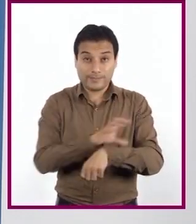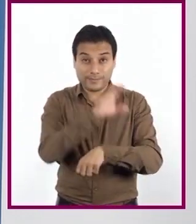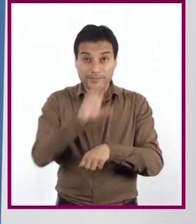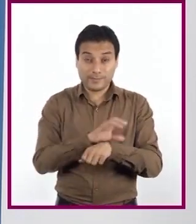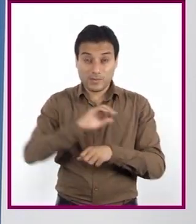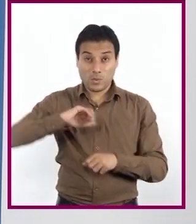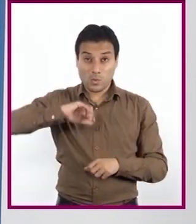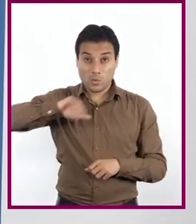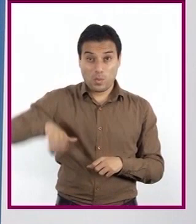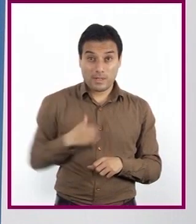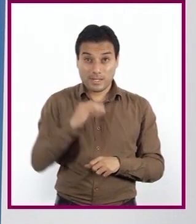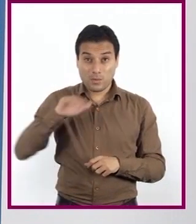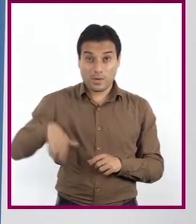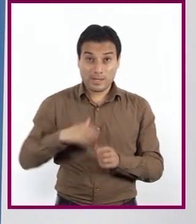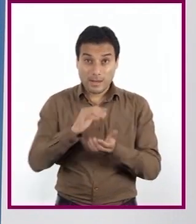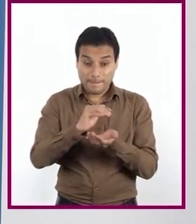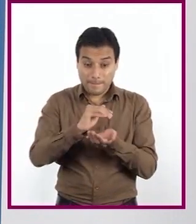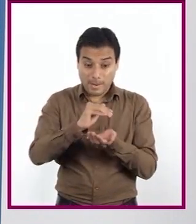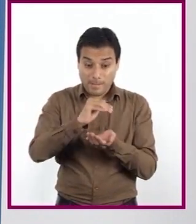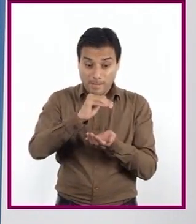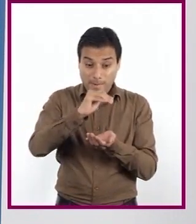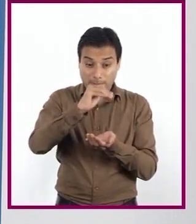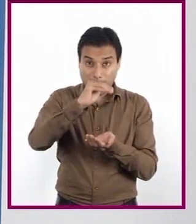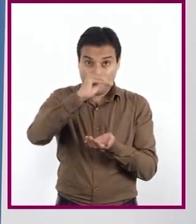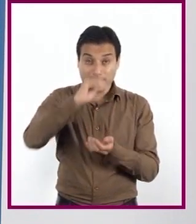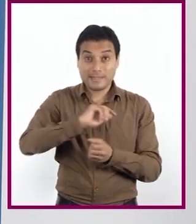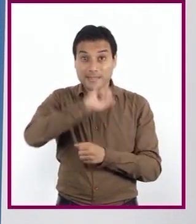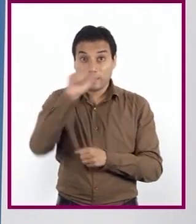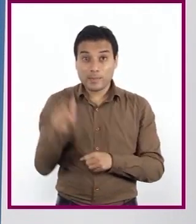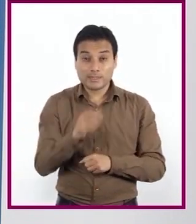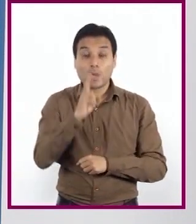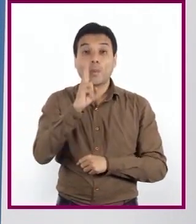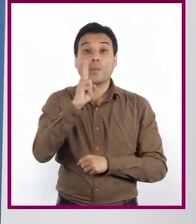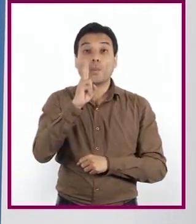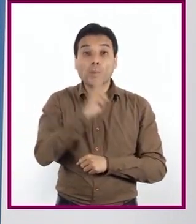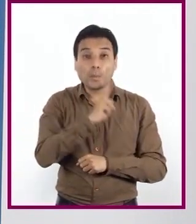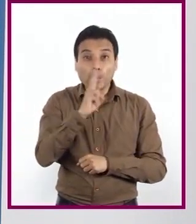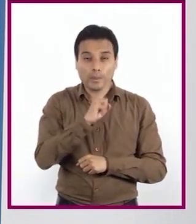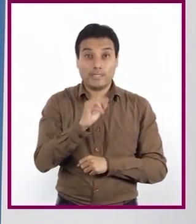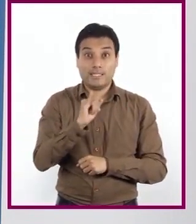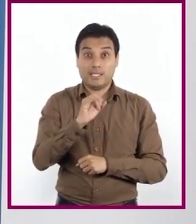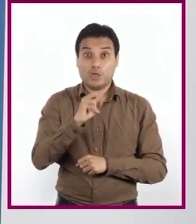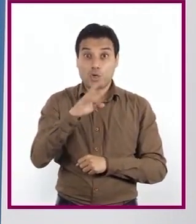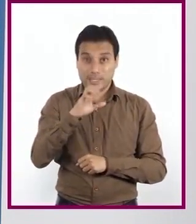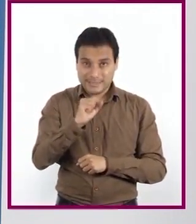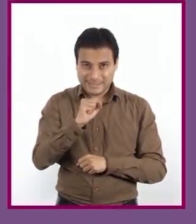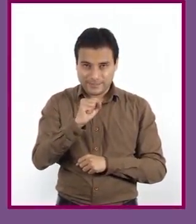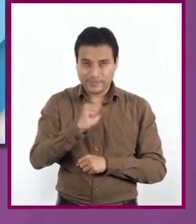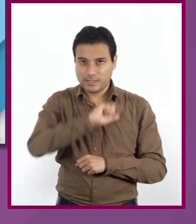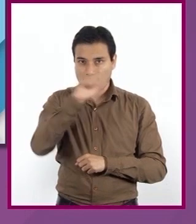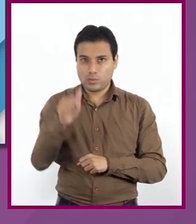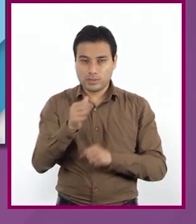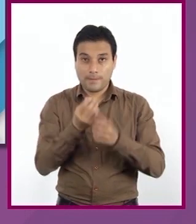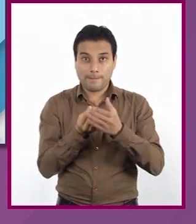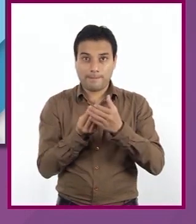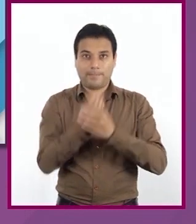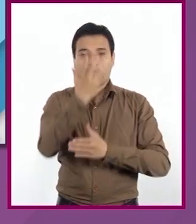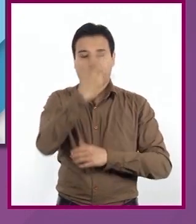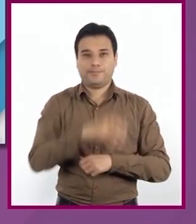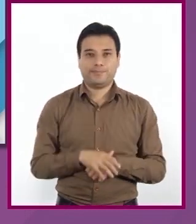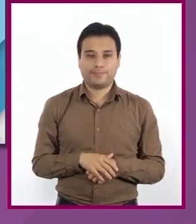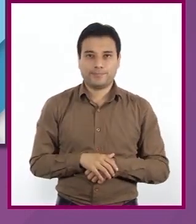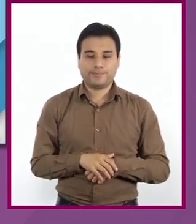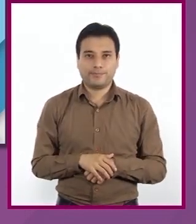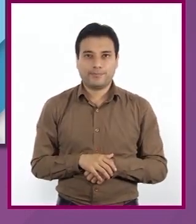y en las esferas, el aire entra en ellas, se ioniza y salta una chispa. Cuando se acercan